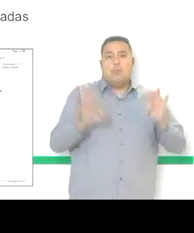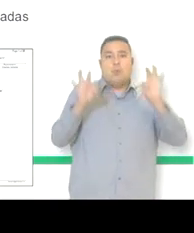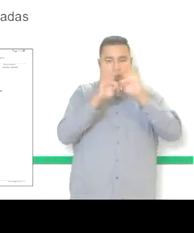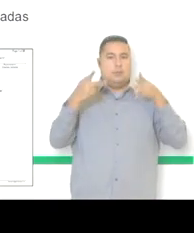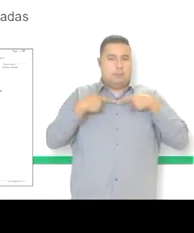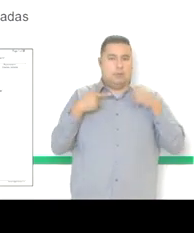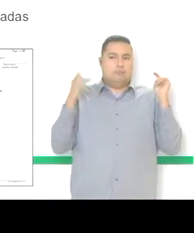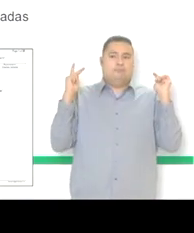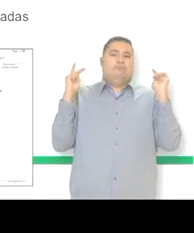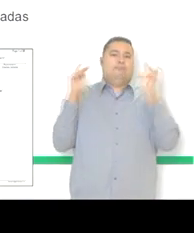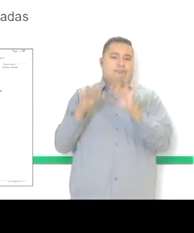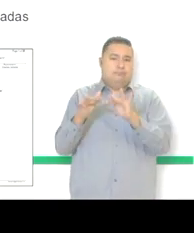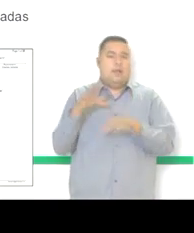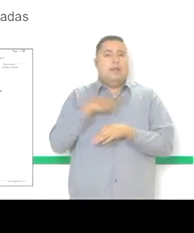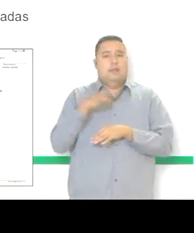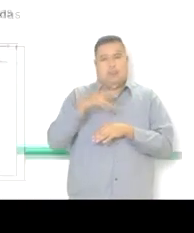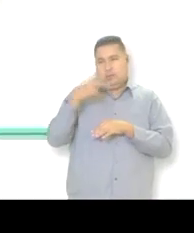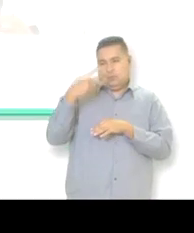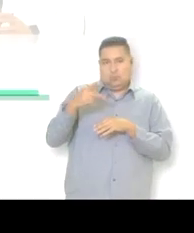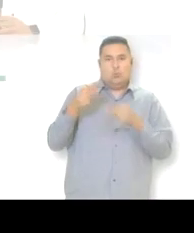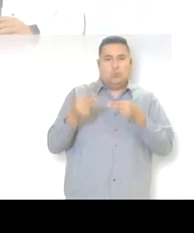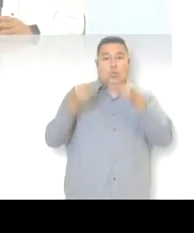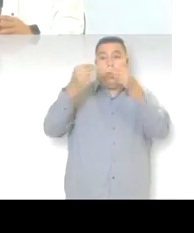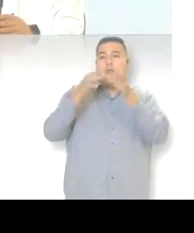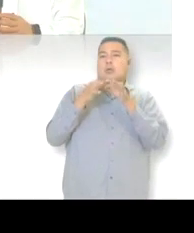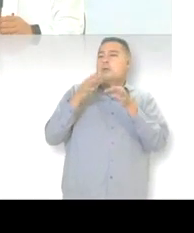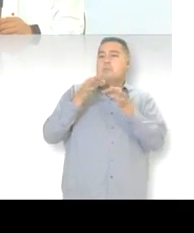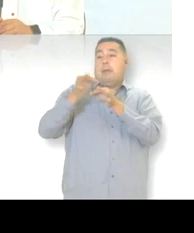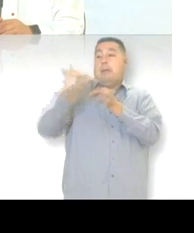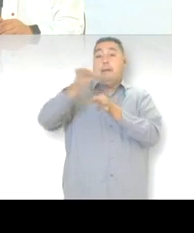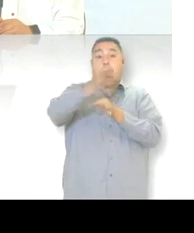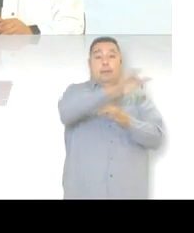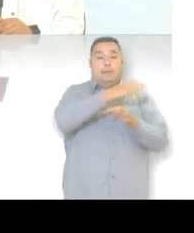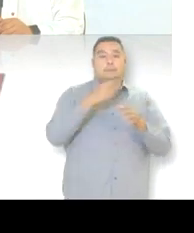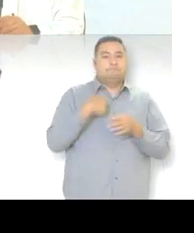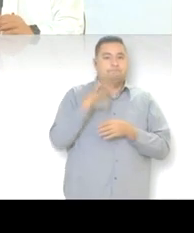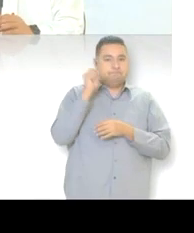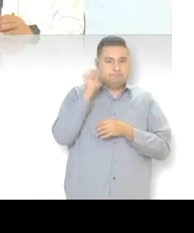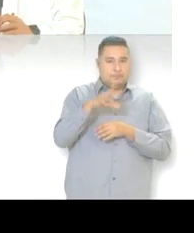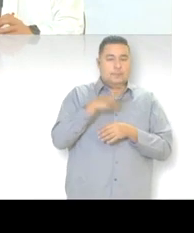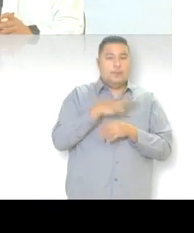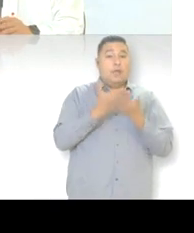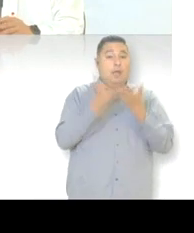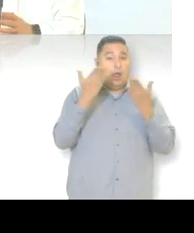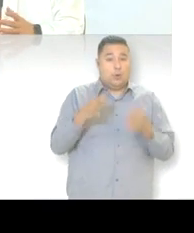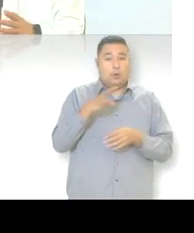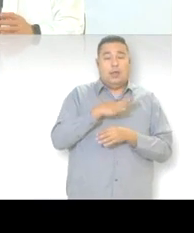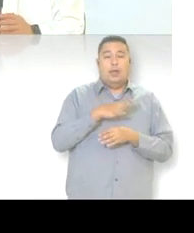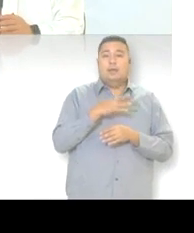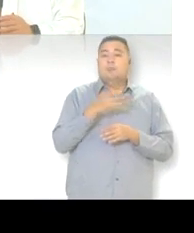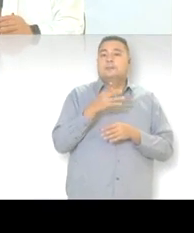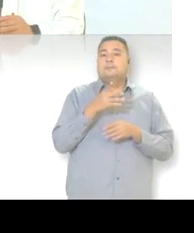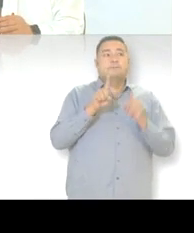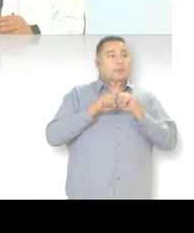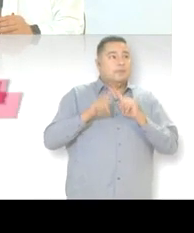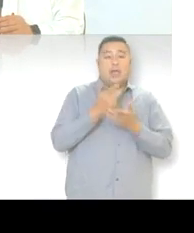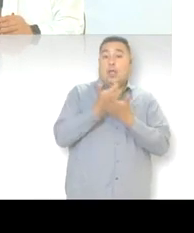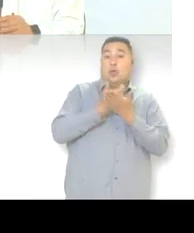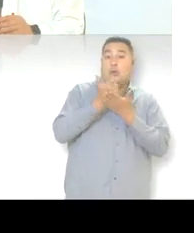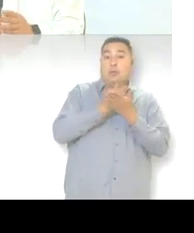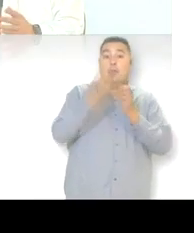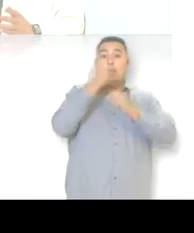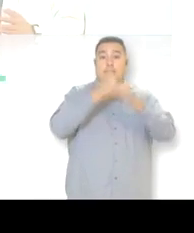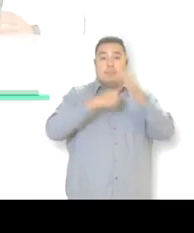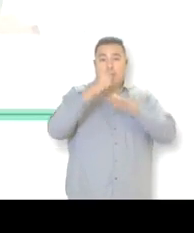importante número de establecimientos afiliados. Dentro del sector económico podemos destacar, pues bueno, la totalidad de las